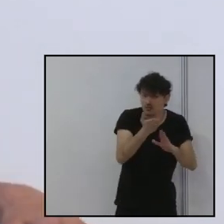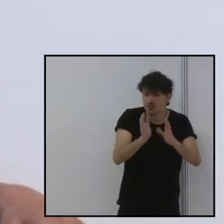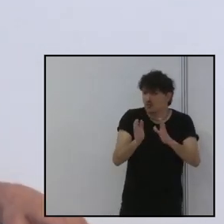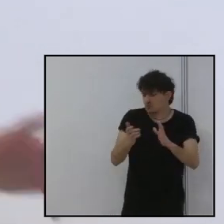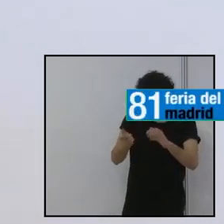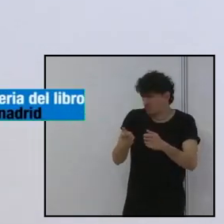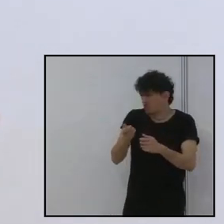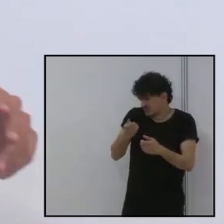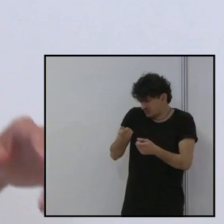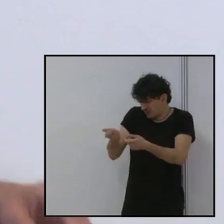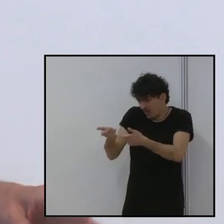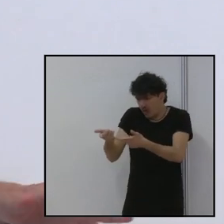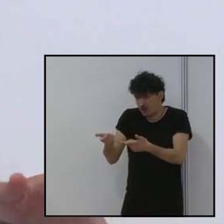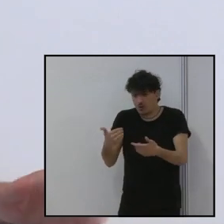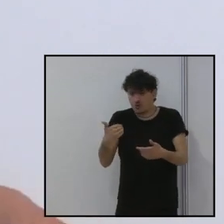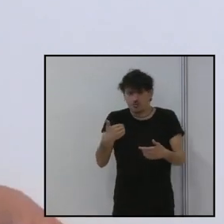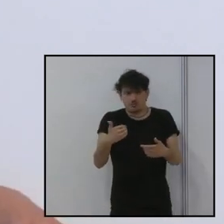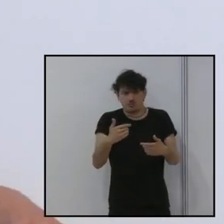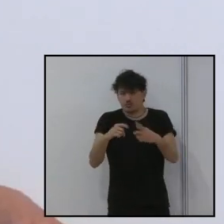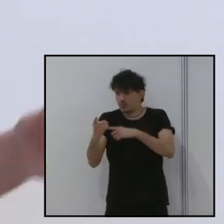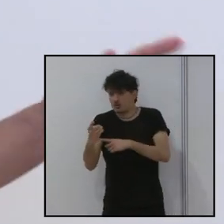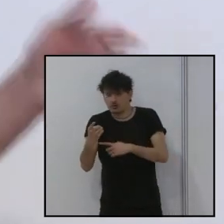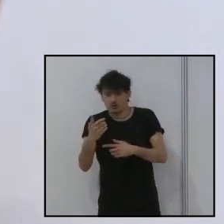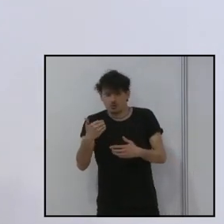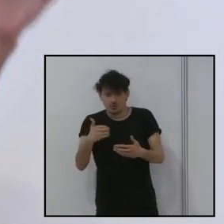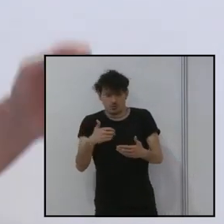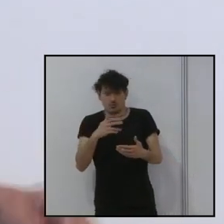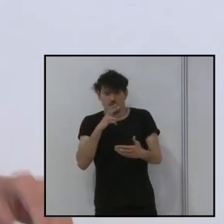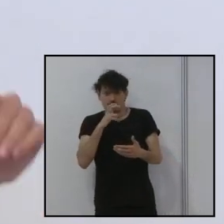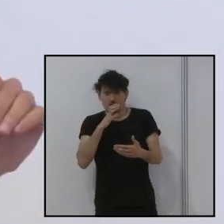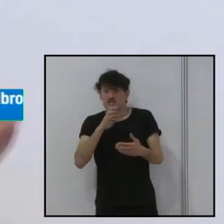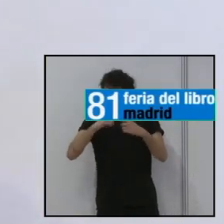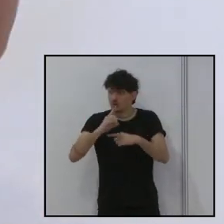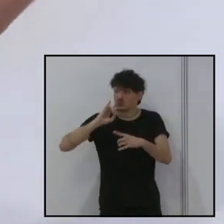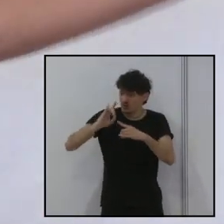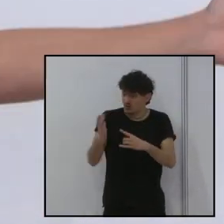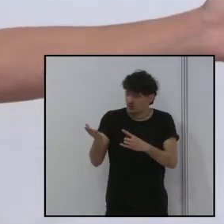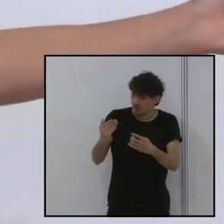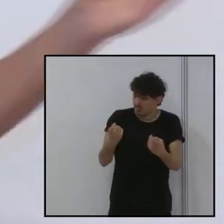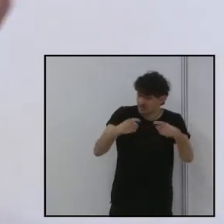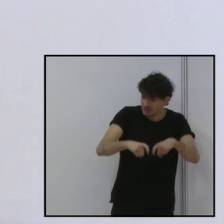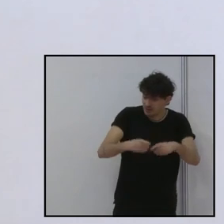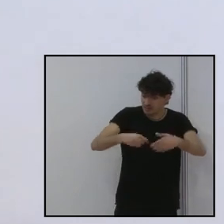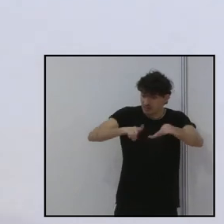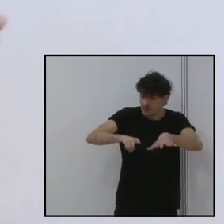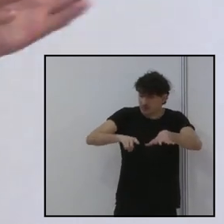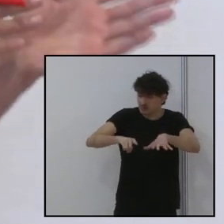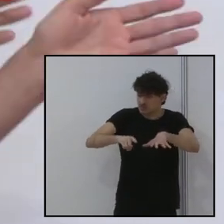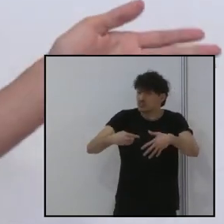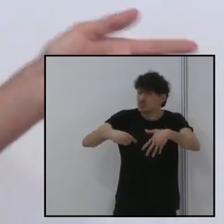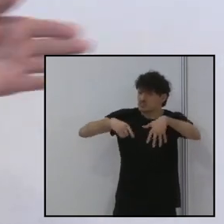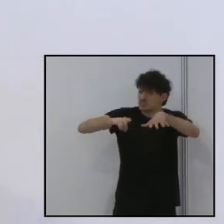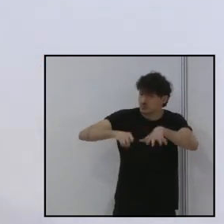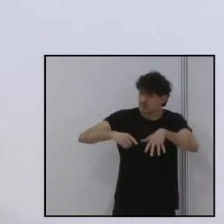fuerte. Fue a otro médico y le dijo, uy, esto es terrible, a ver qué te dicen unos días. Le llamaron posteriormente para dar una cita al cabo 6 meses. Es decir, se va a estar tomando 6 meses